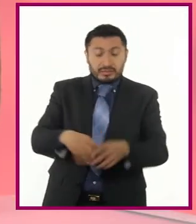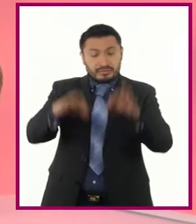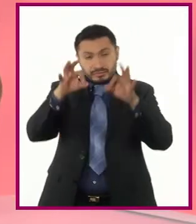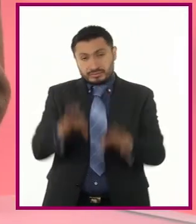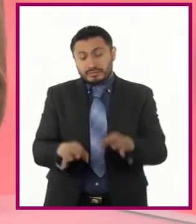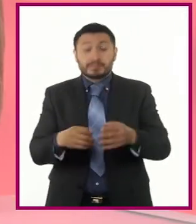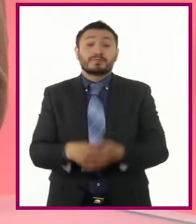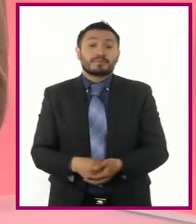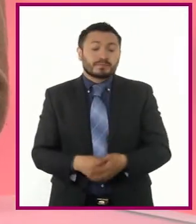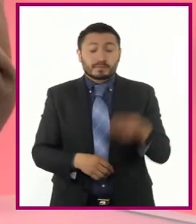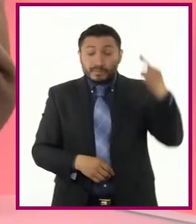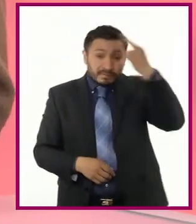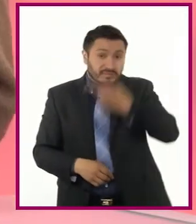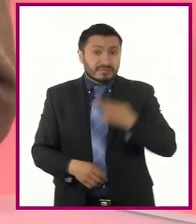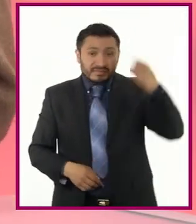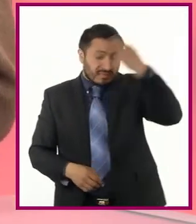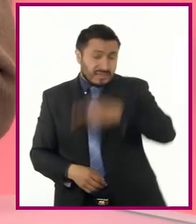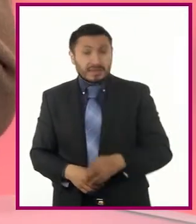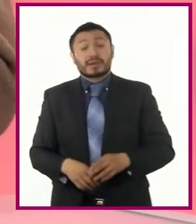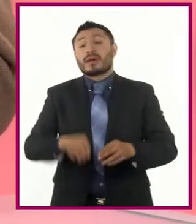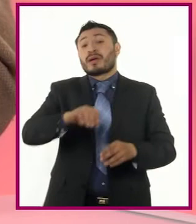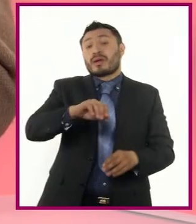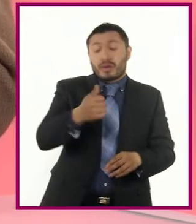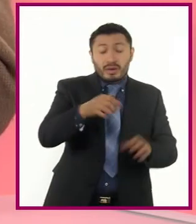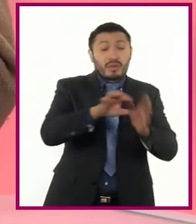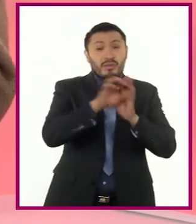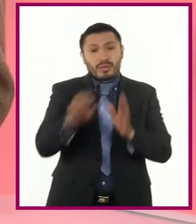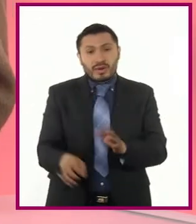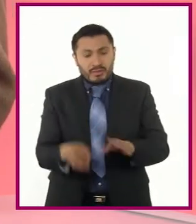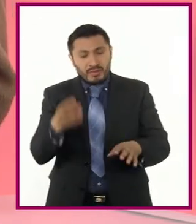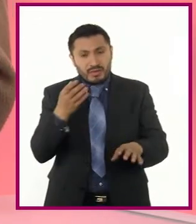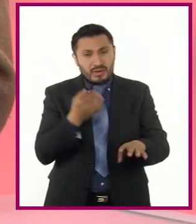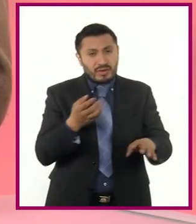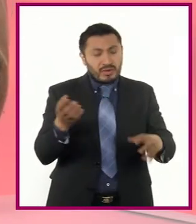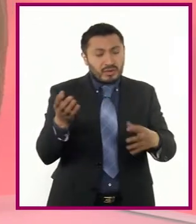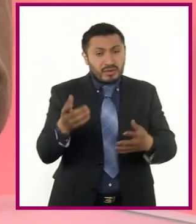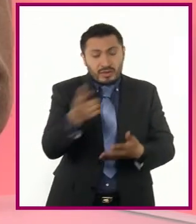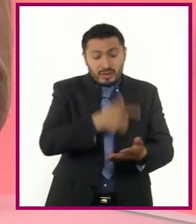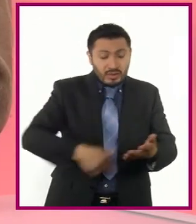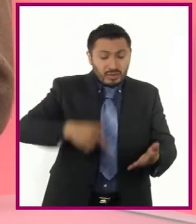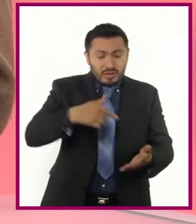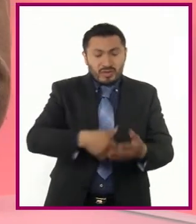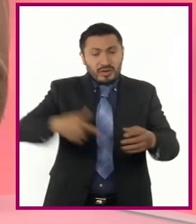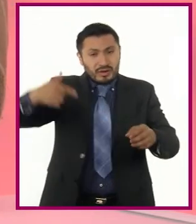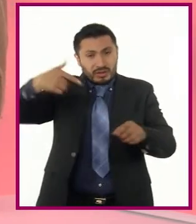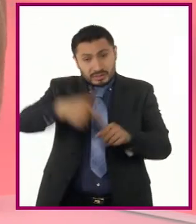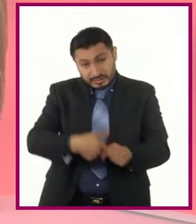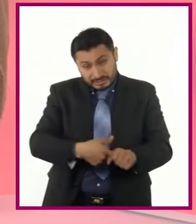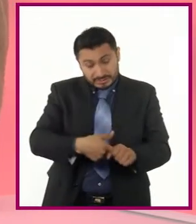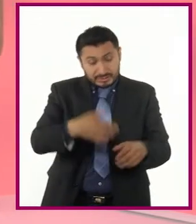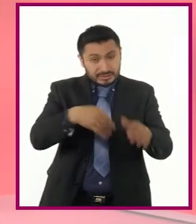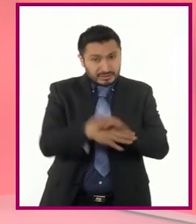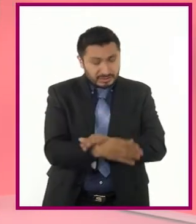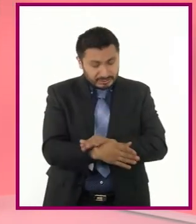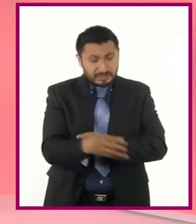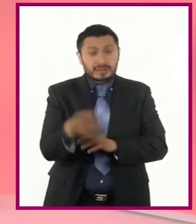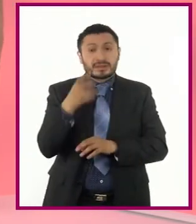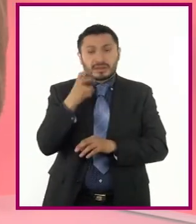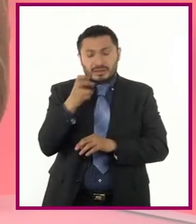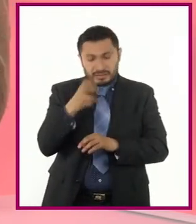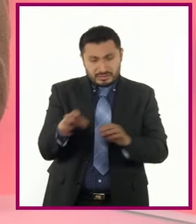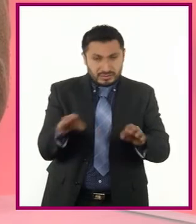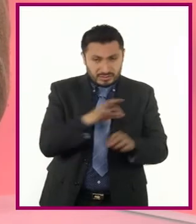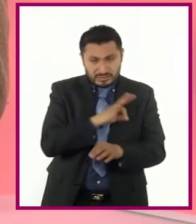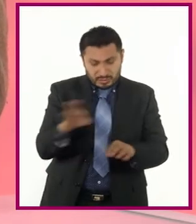caso también que tenemos muy palpable en las ciudades, las estaciones de gasolina. En ese sentido tenemos cómo estos compuestos pueden